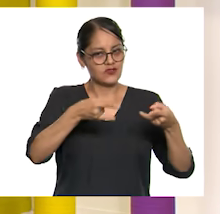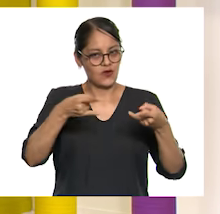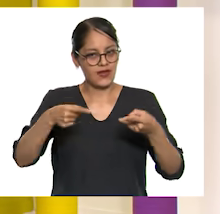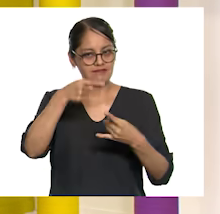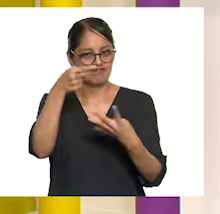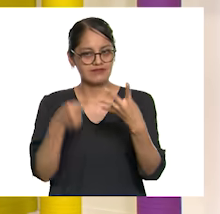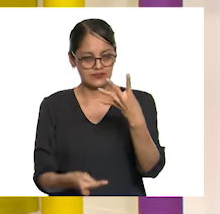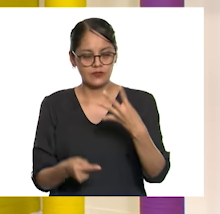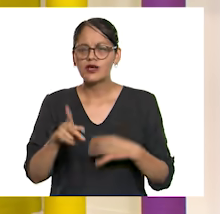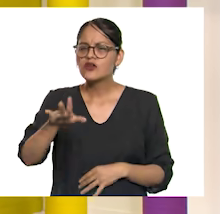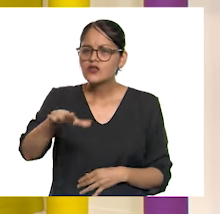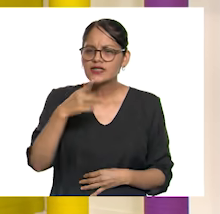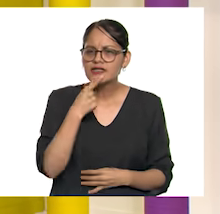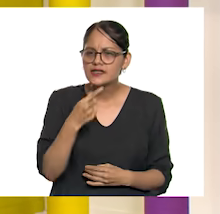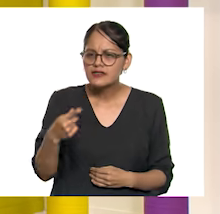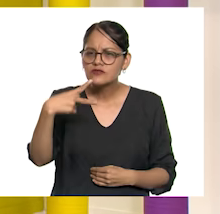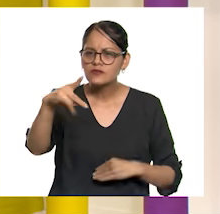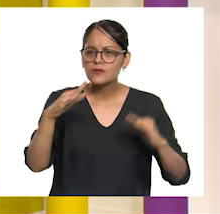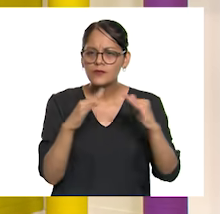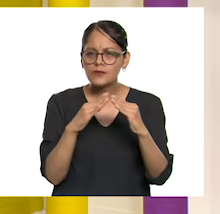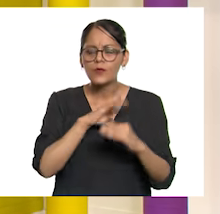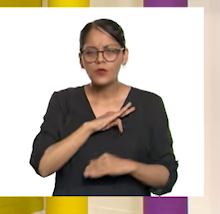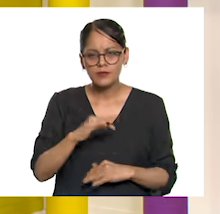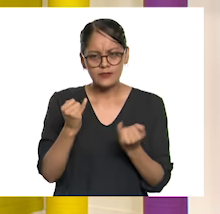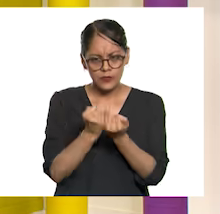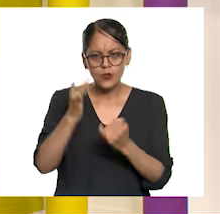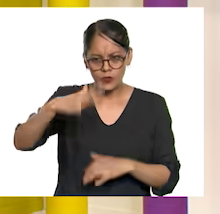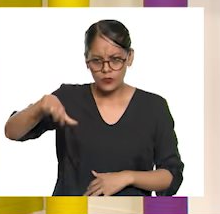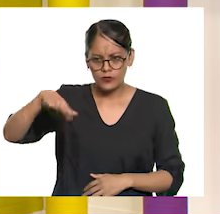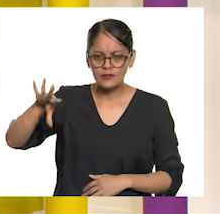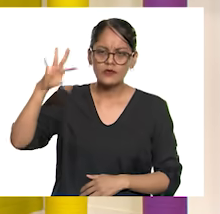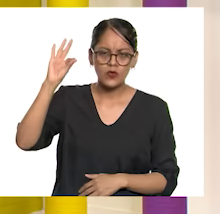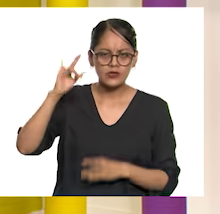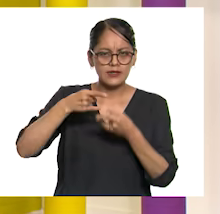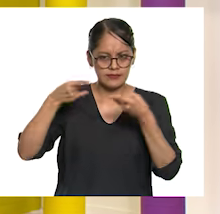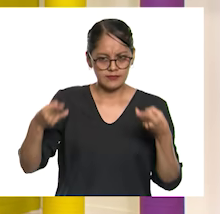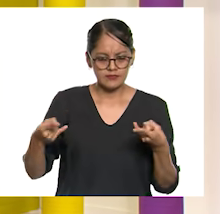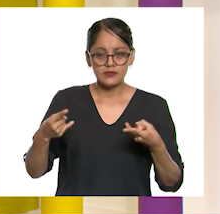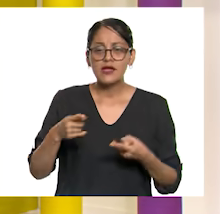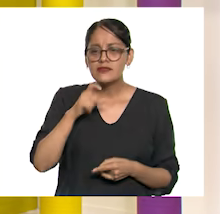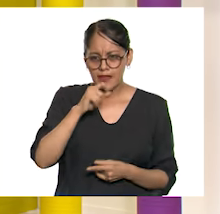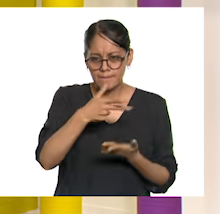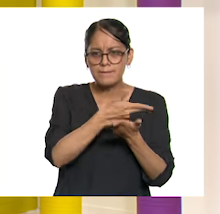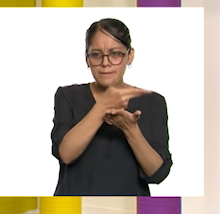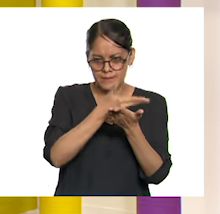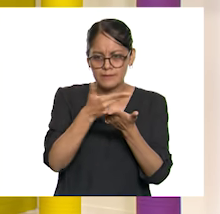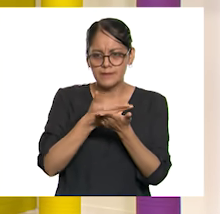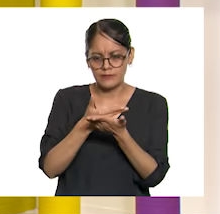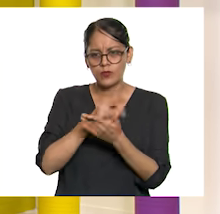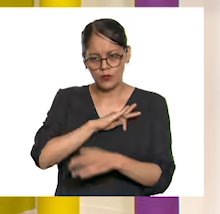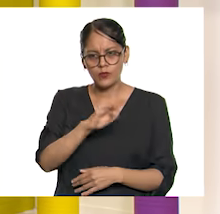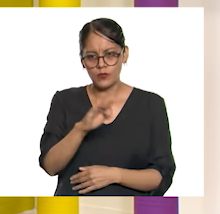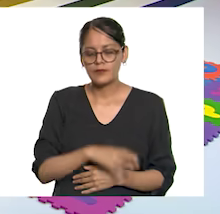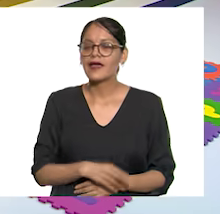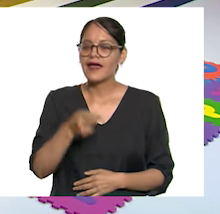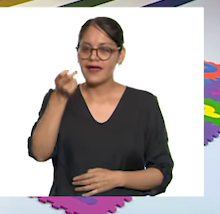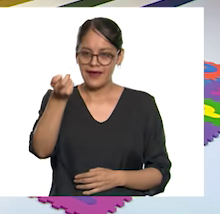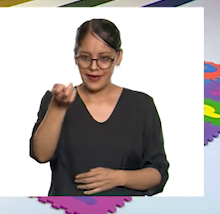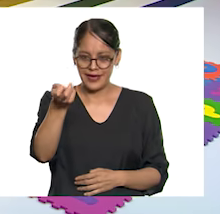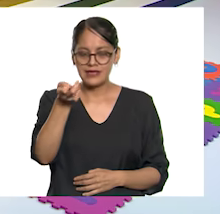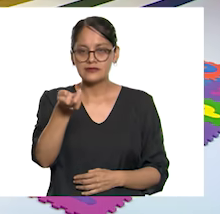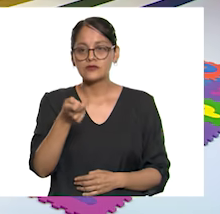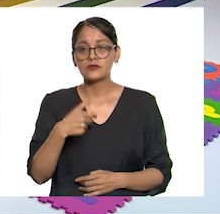ustedes, niñas y niños, en su casa también pueden buscar algún otro cuento y hacer las ilustraciones de ese otro cuento. Exactamente.